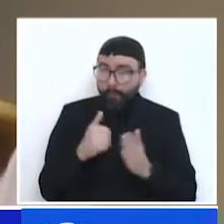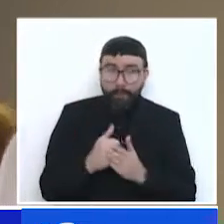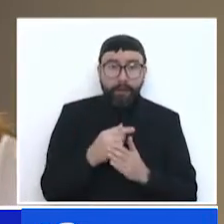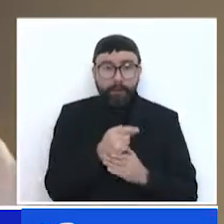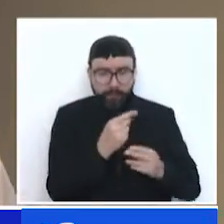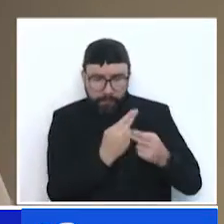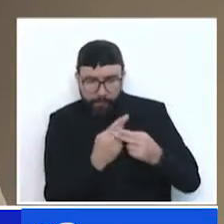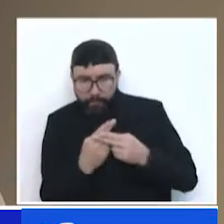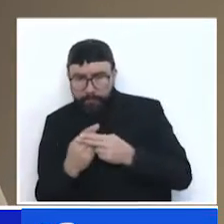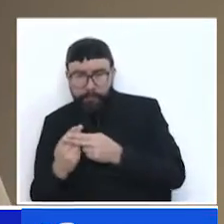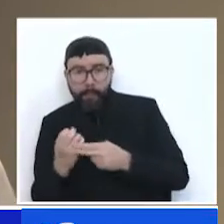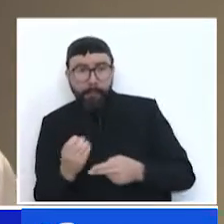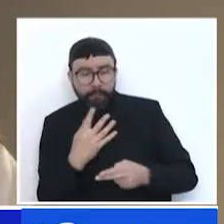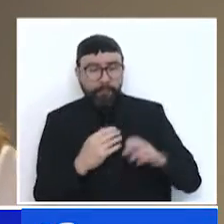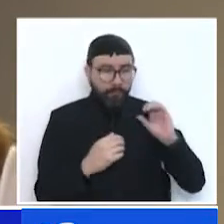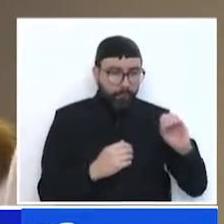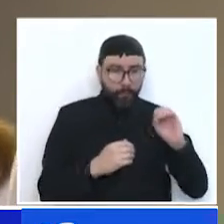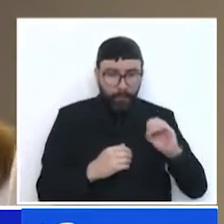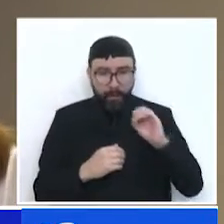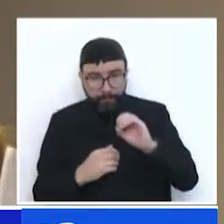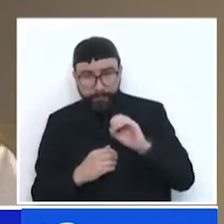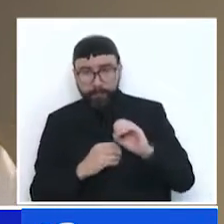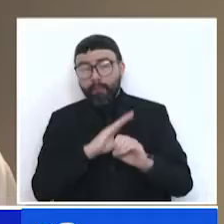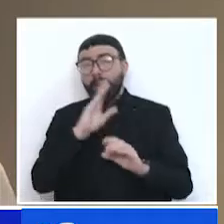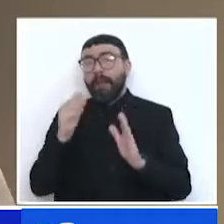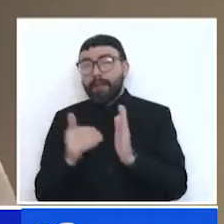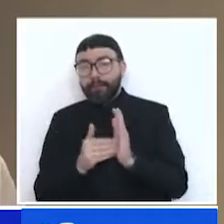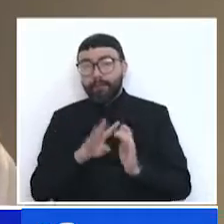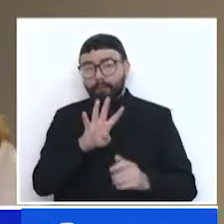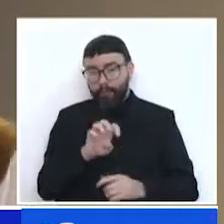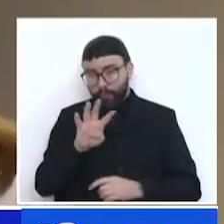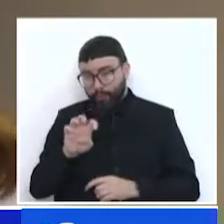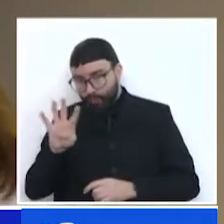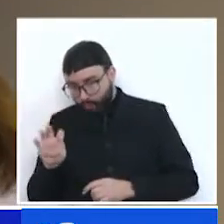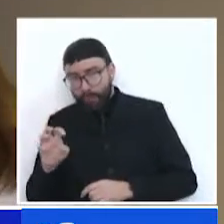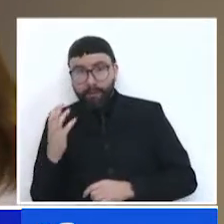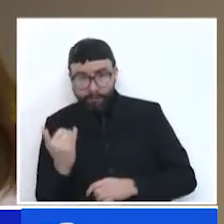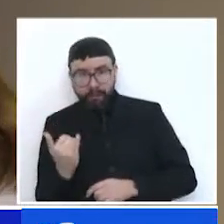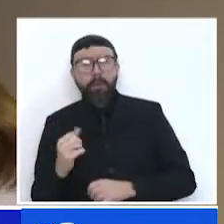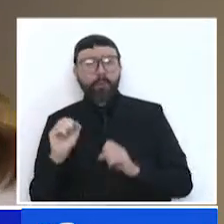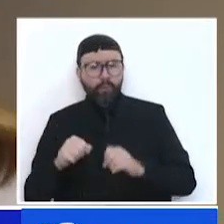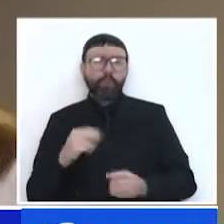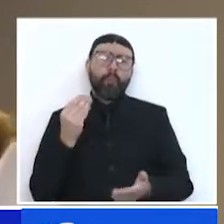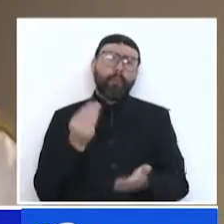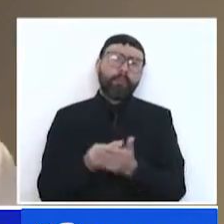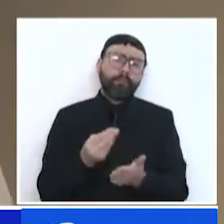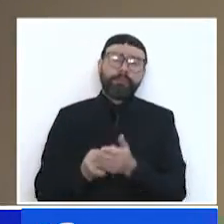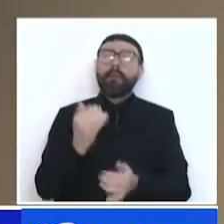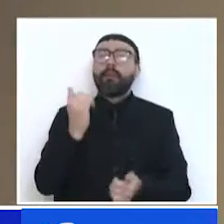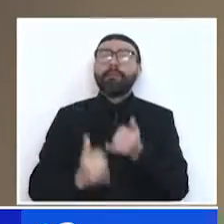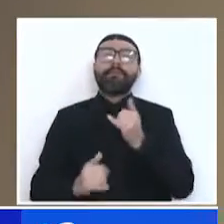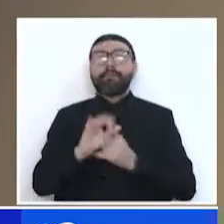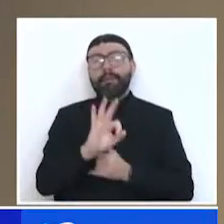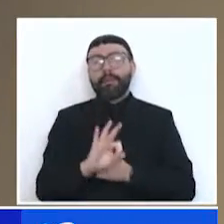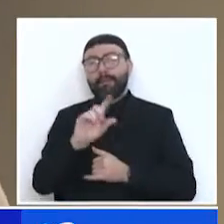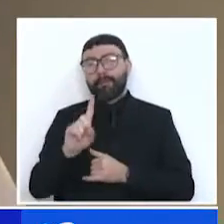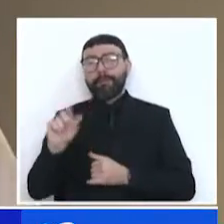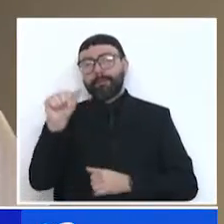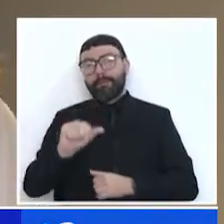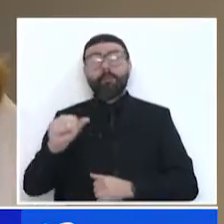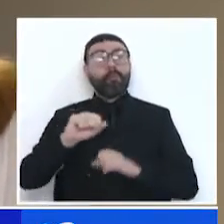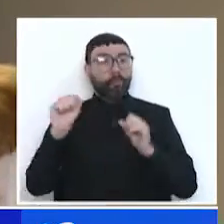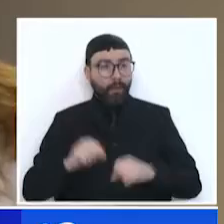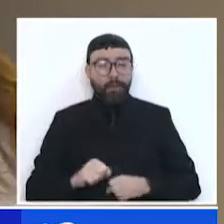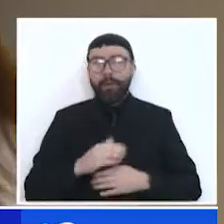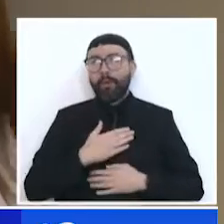placas de la 000 a la 999 hasta el 31 de agosto. Entonces, tenemos un poquitico